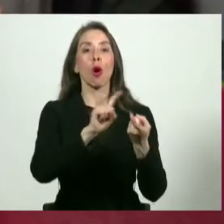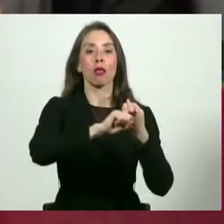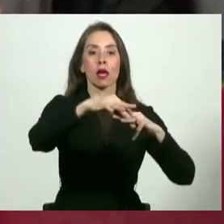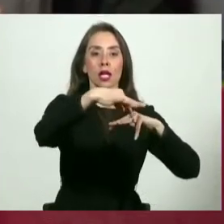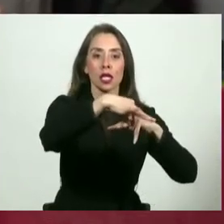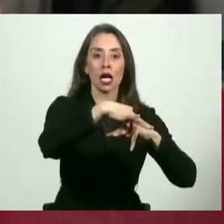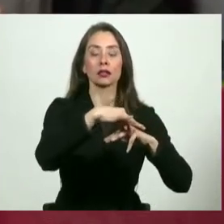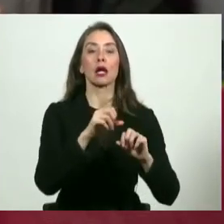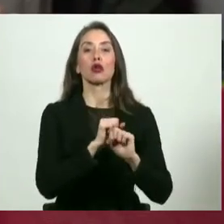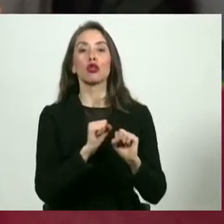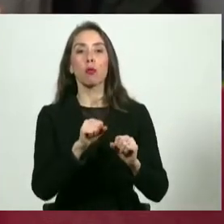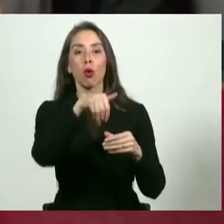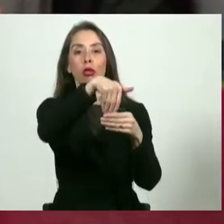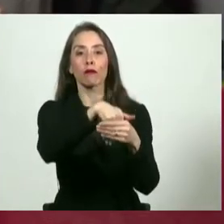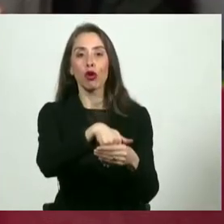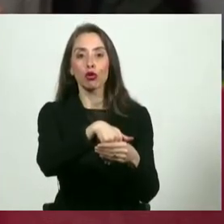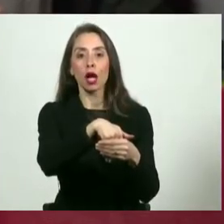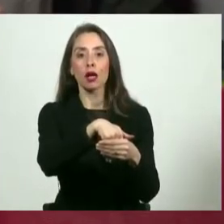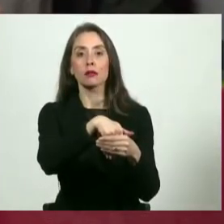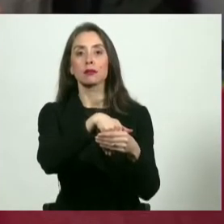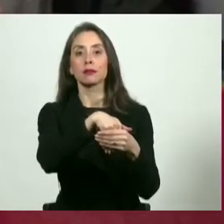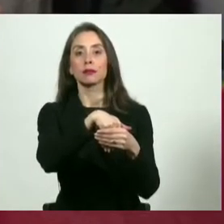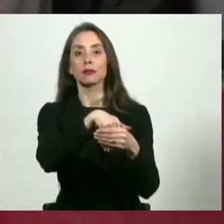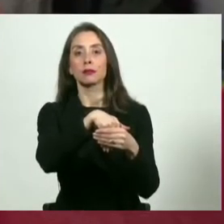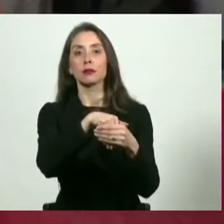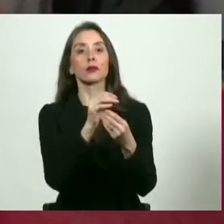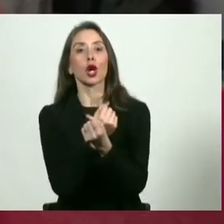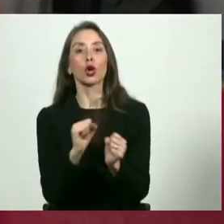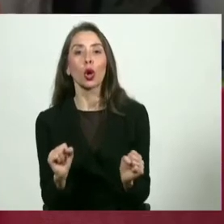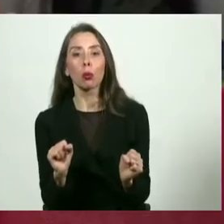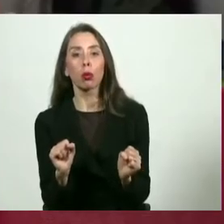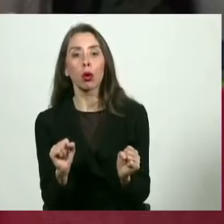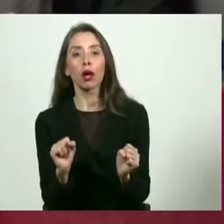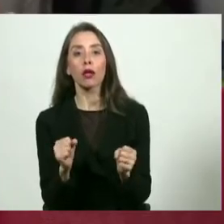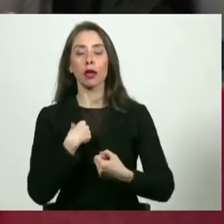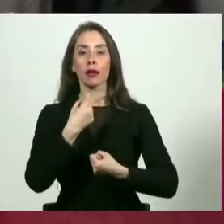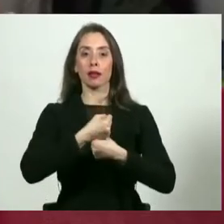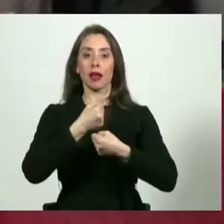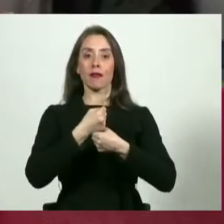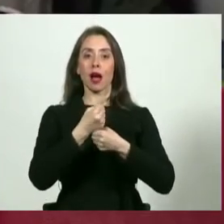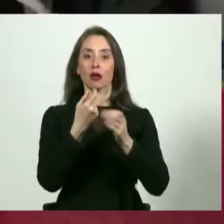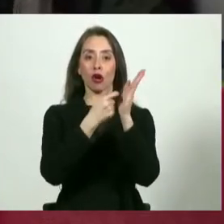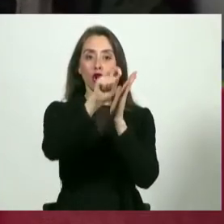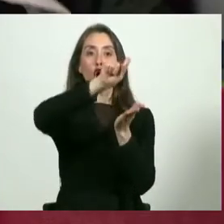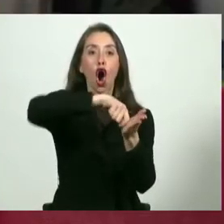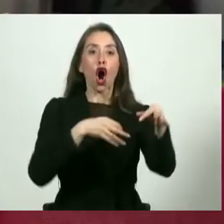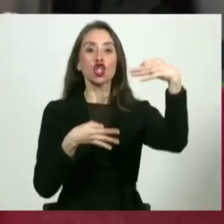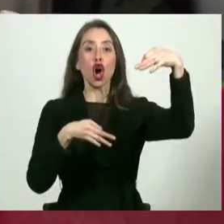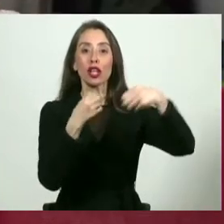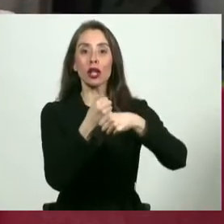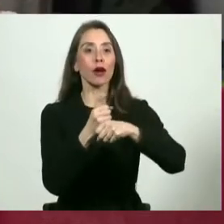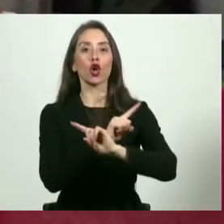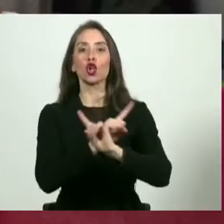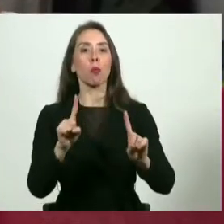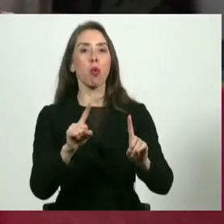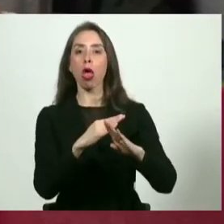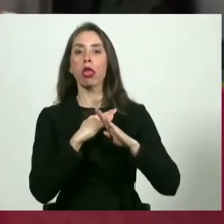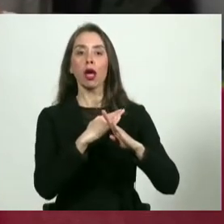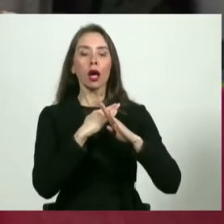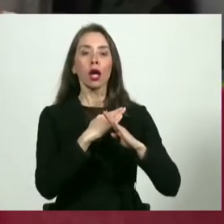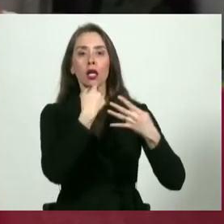matrimonio, ¿cierto? No puede votar, por ejemplo, no puede tener un empleo válido, celebrar un contrato de trabajo, etcétera, etcétera.